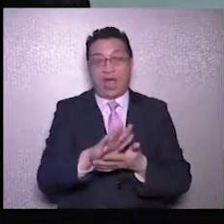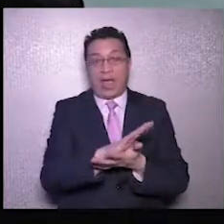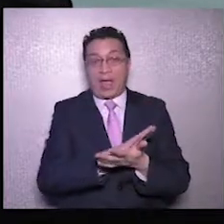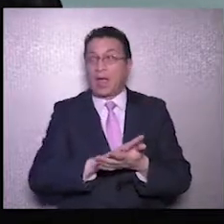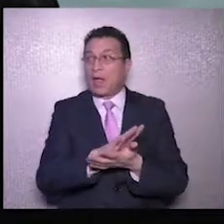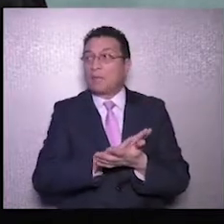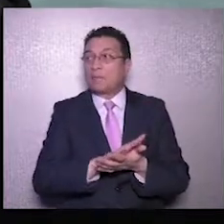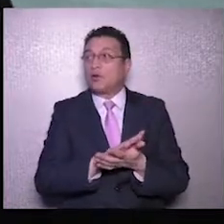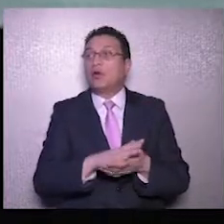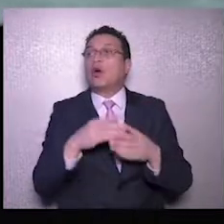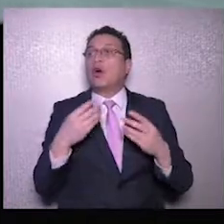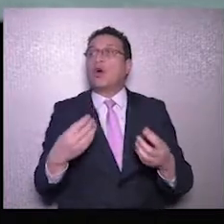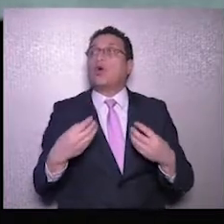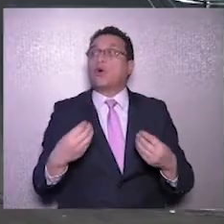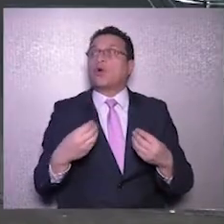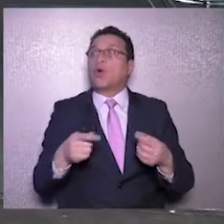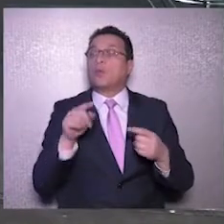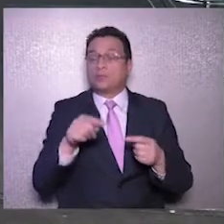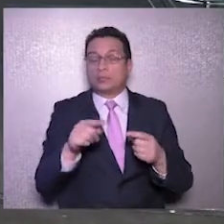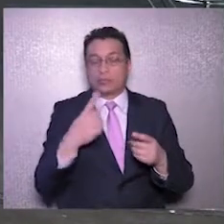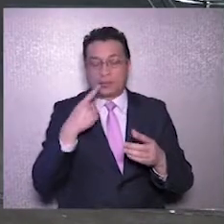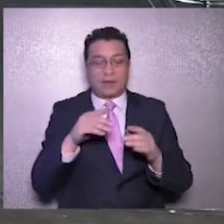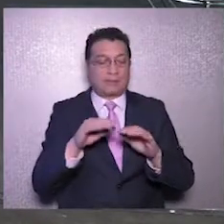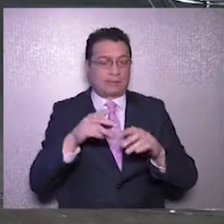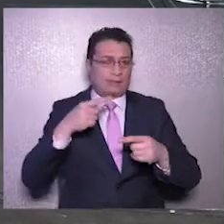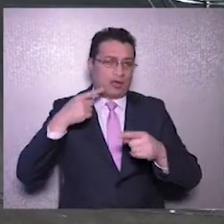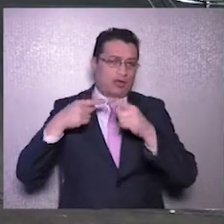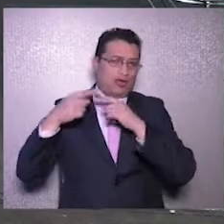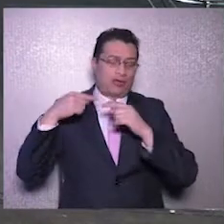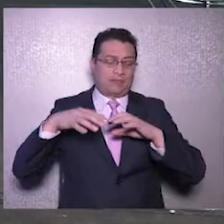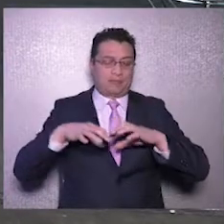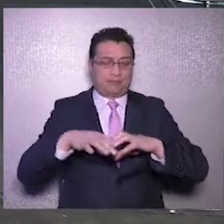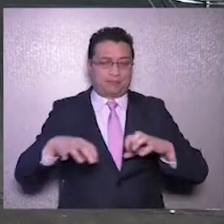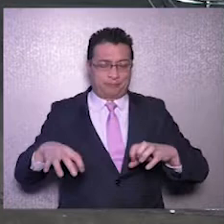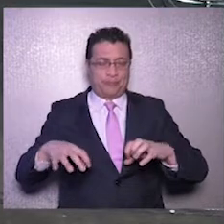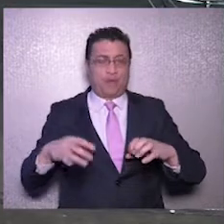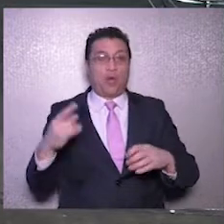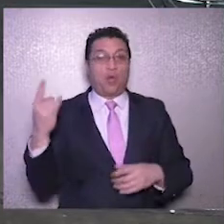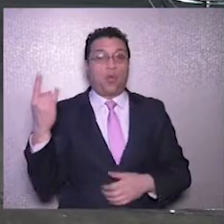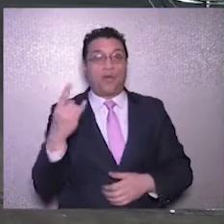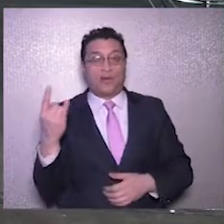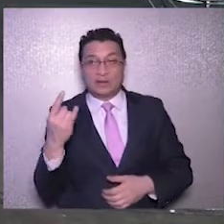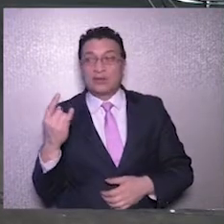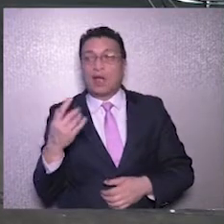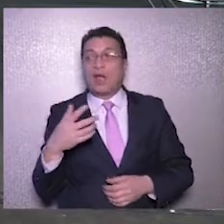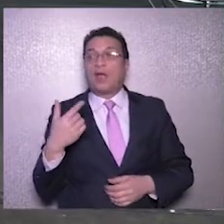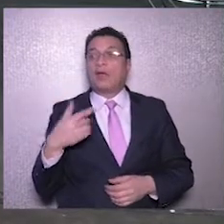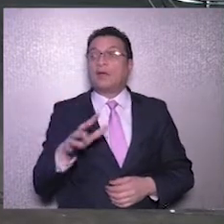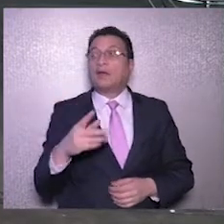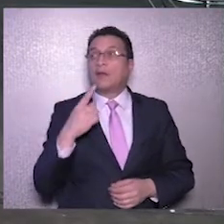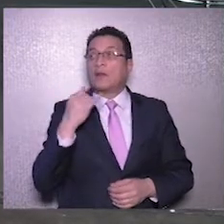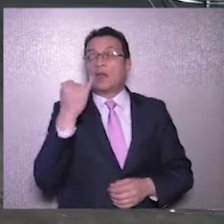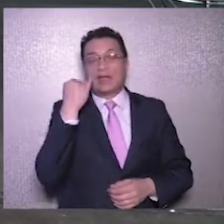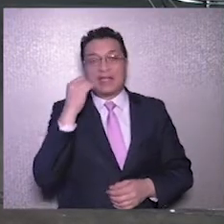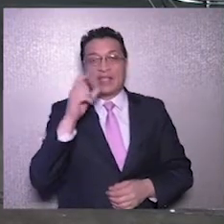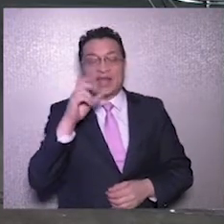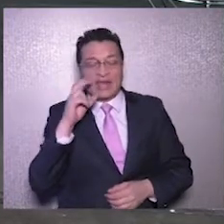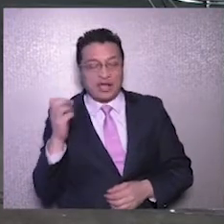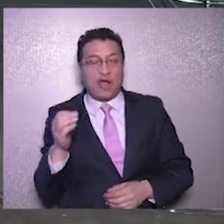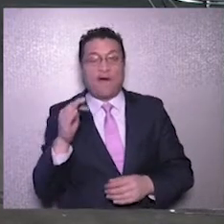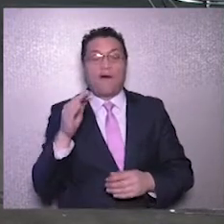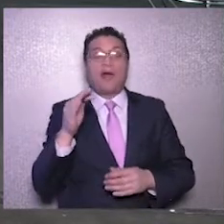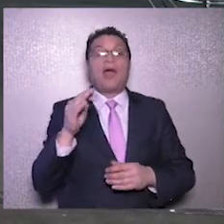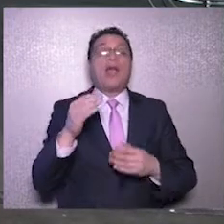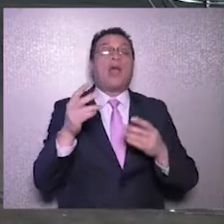de cómo esta histórica separación que tenemos en las universidades, en facultades, la Facultad de Ingeniería, la Facultad de Medicina, la Facultad